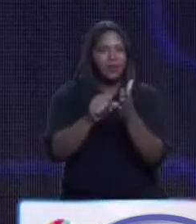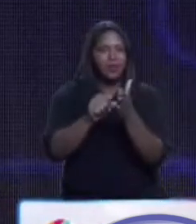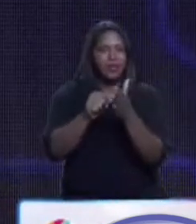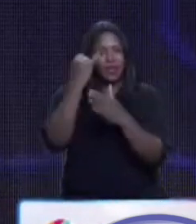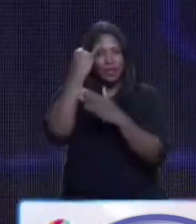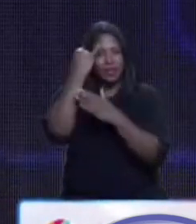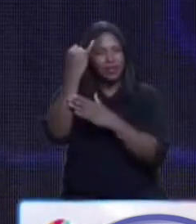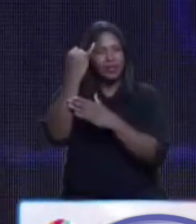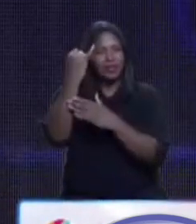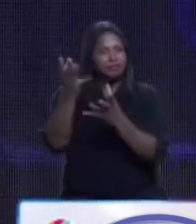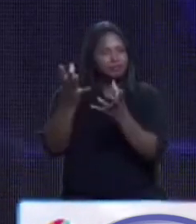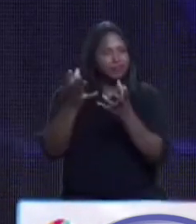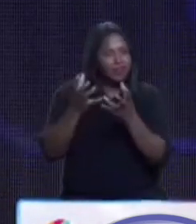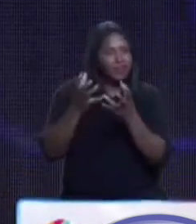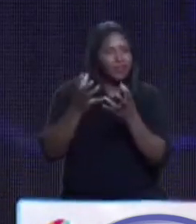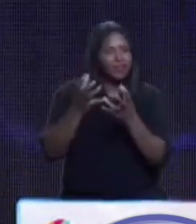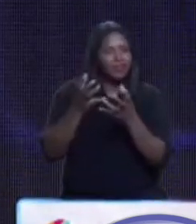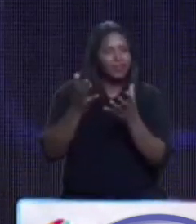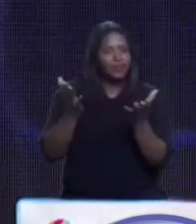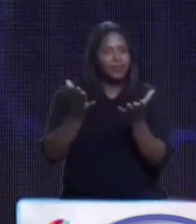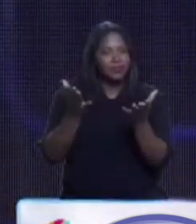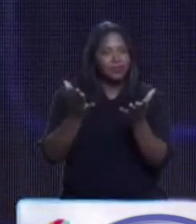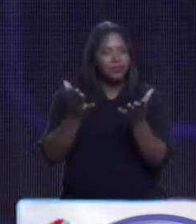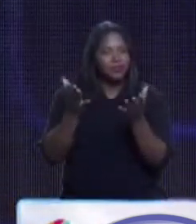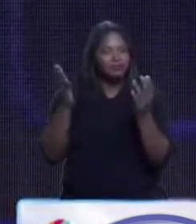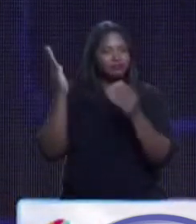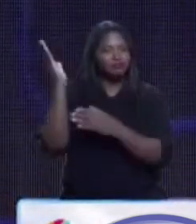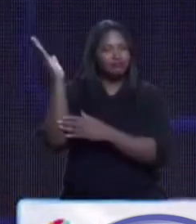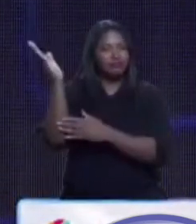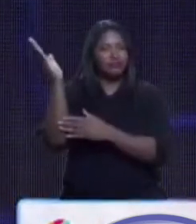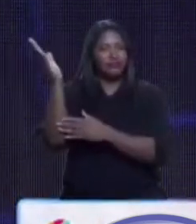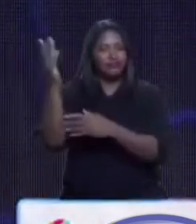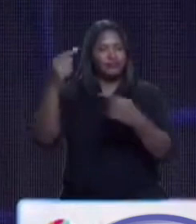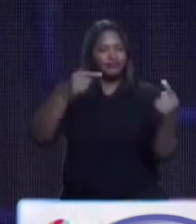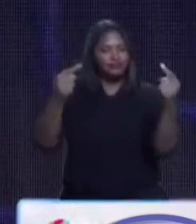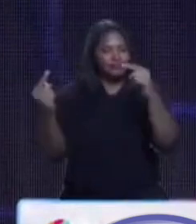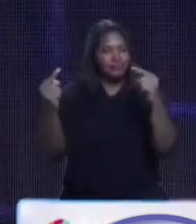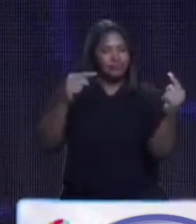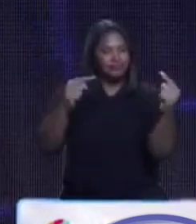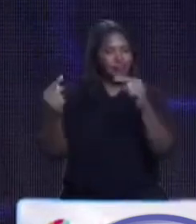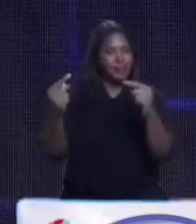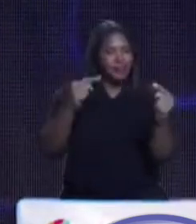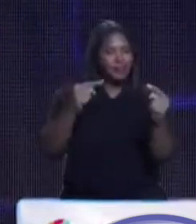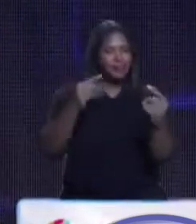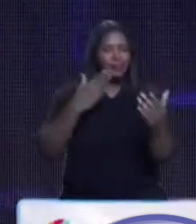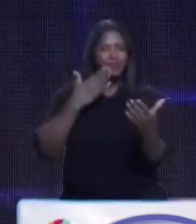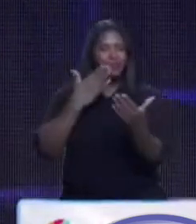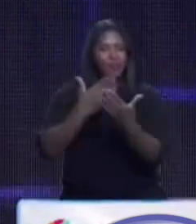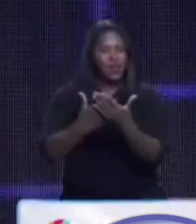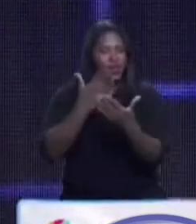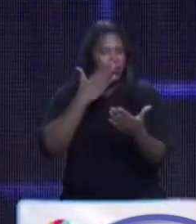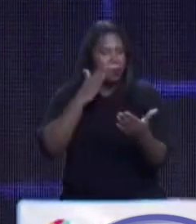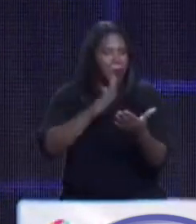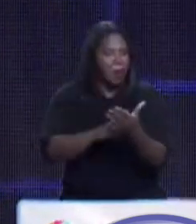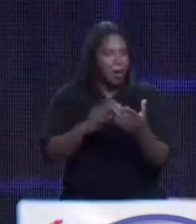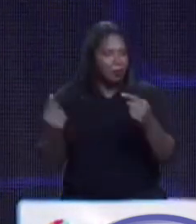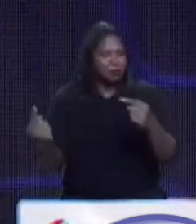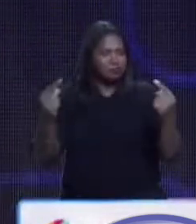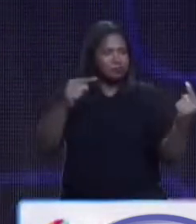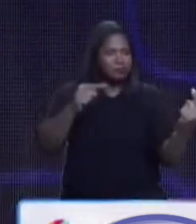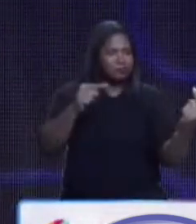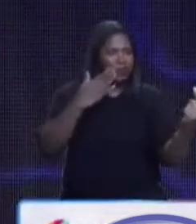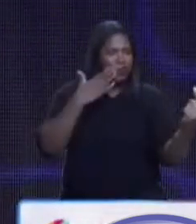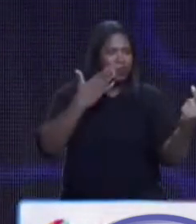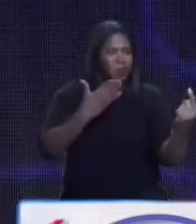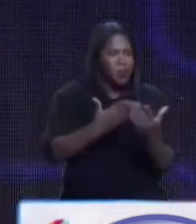realmente anhelamos. Han querido hacer esta contienda electoral una especie de batalla entre los buenos contra los malos, los